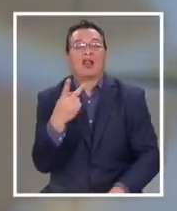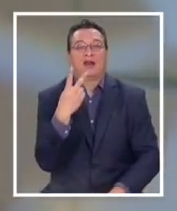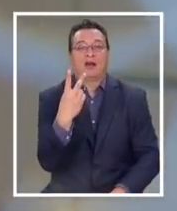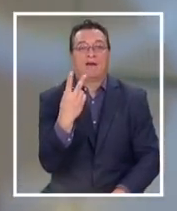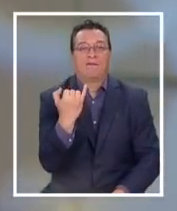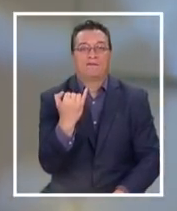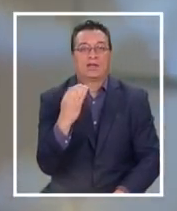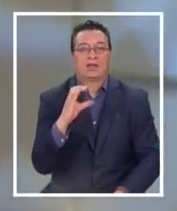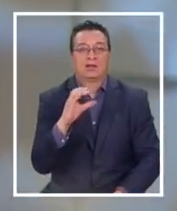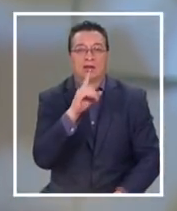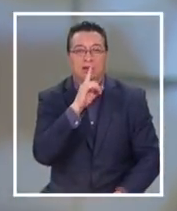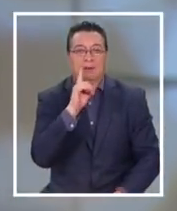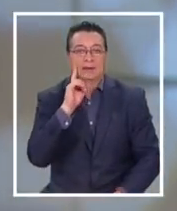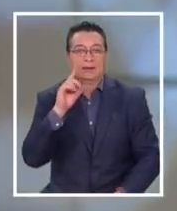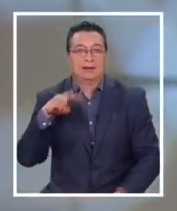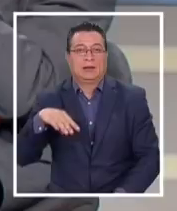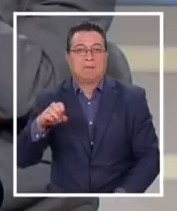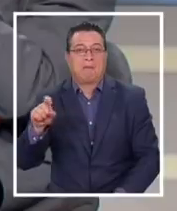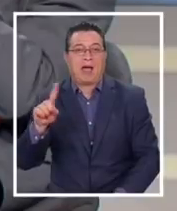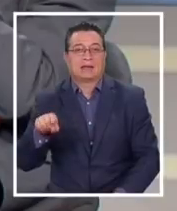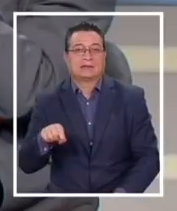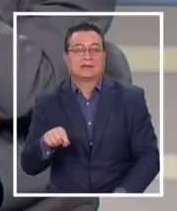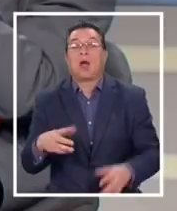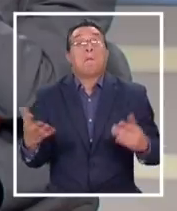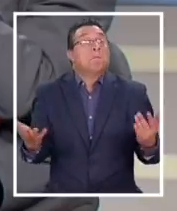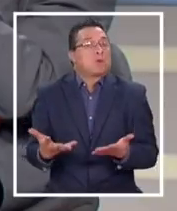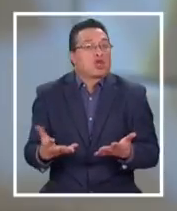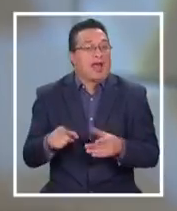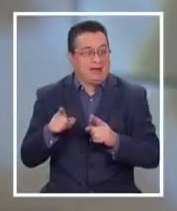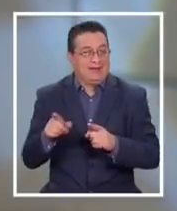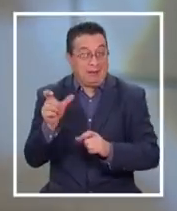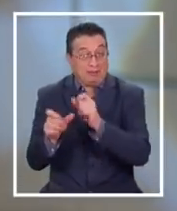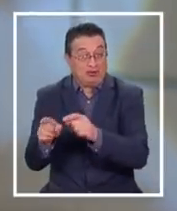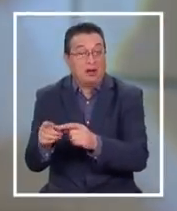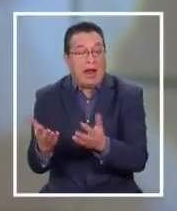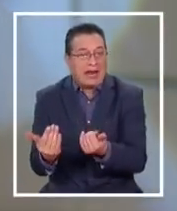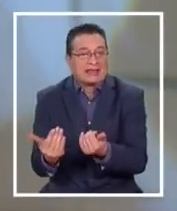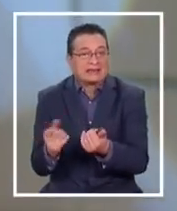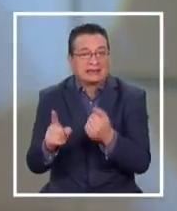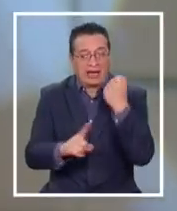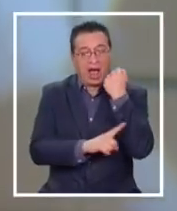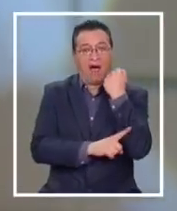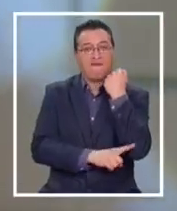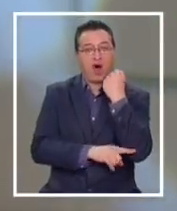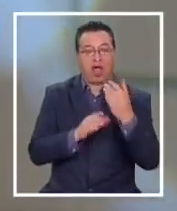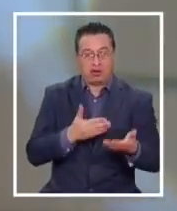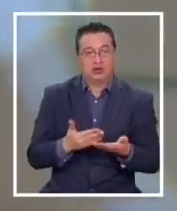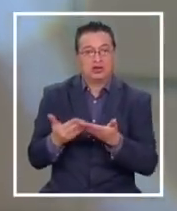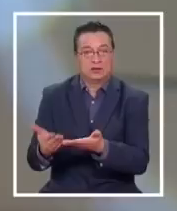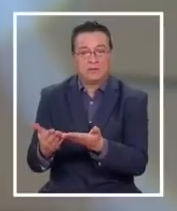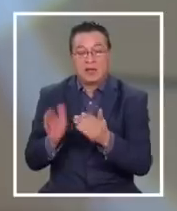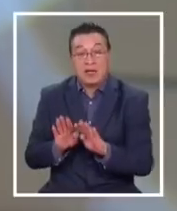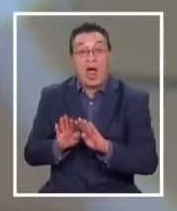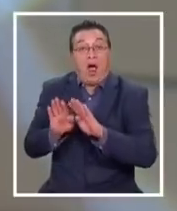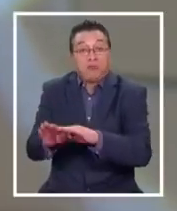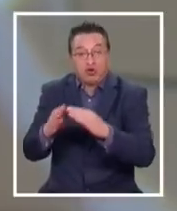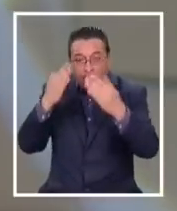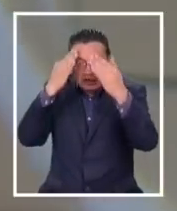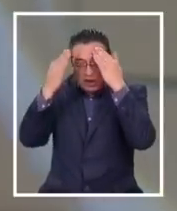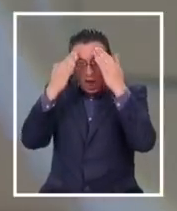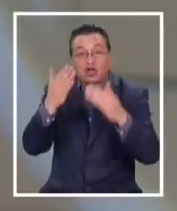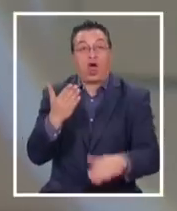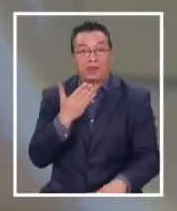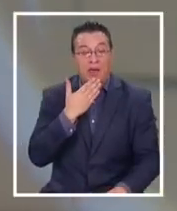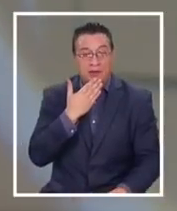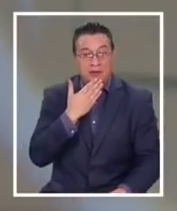parece que es esencial. ¿Por qué? Porque hoy día las víctimas necesitan tener un abogado y también apoyo psicológico, que incluso es más